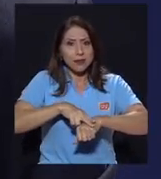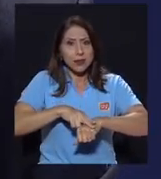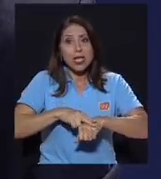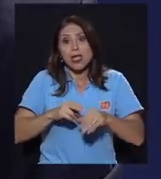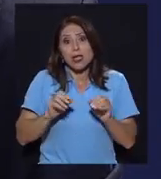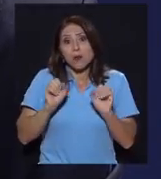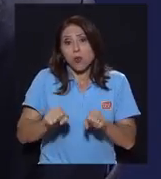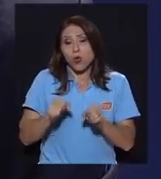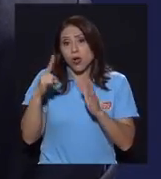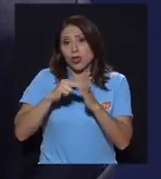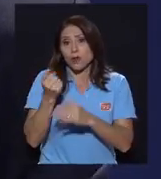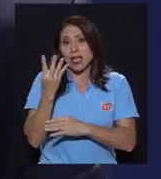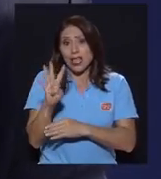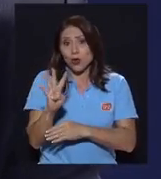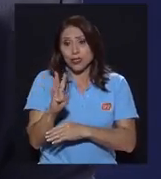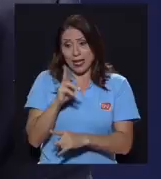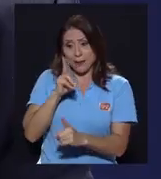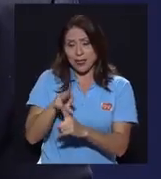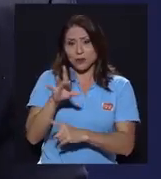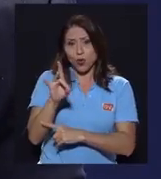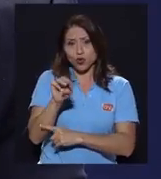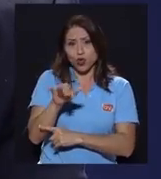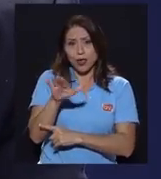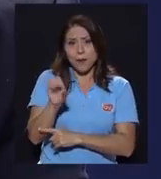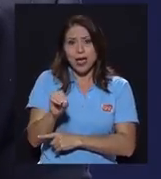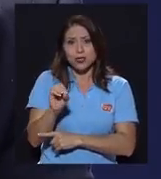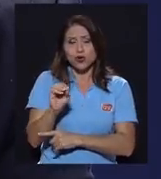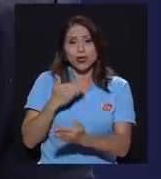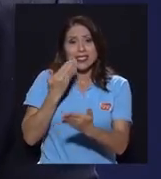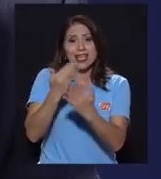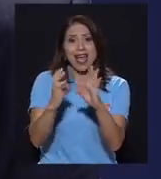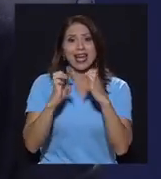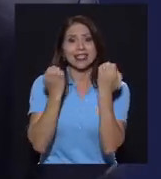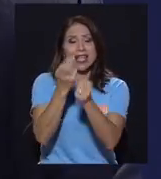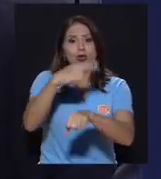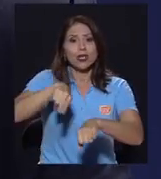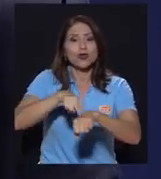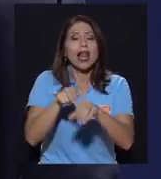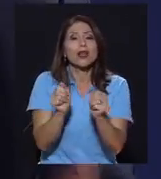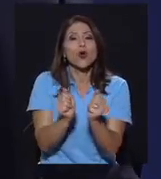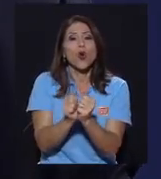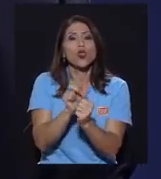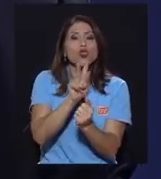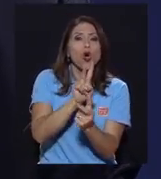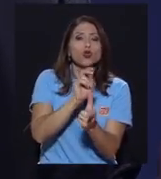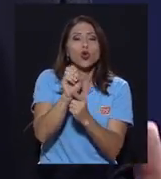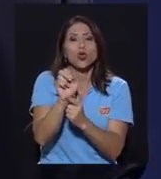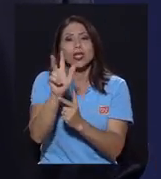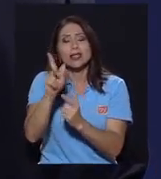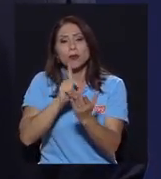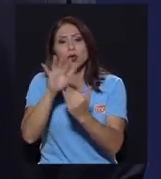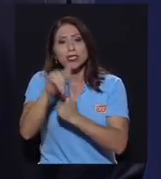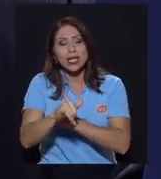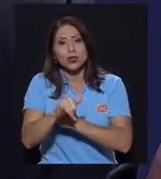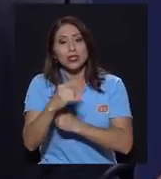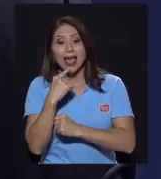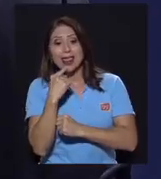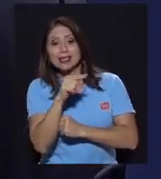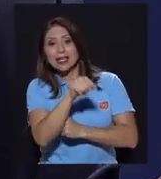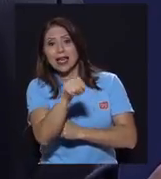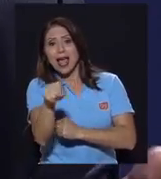mayo de 2014 el estadio nacional con 23 proyectos a decirle a la asamblea legislativa que estábamos ahí